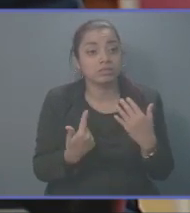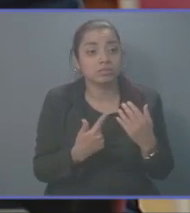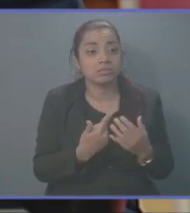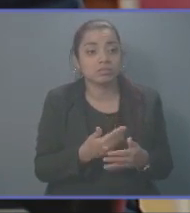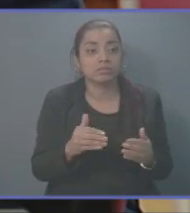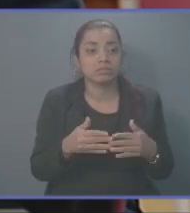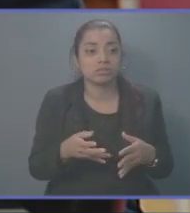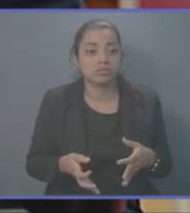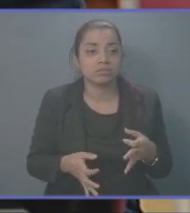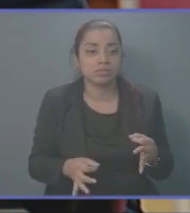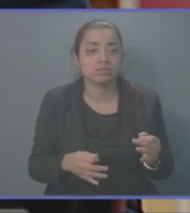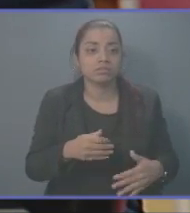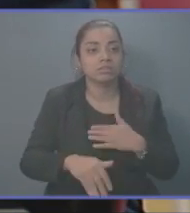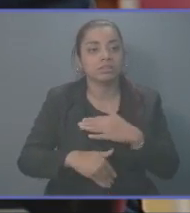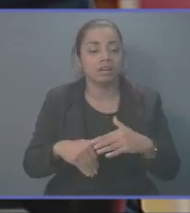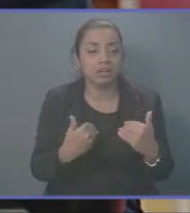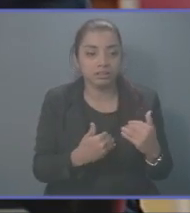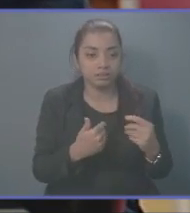siguientes condiciones. A.